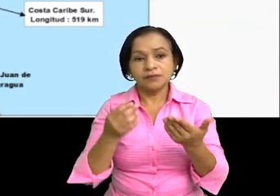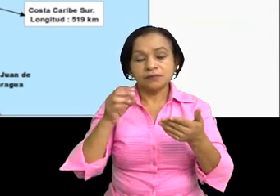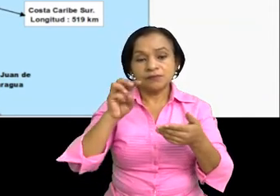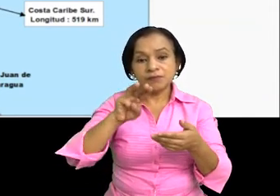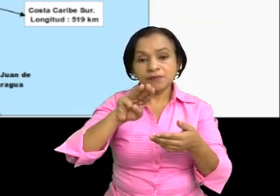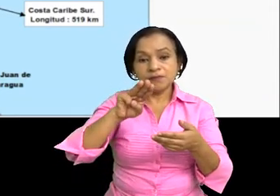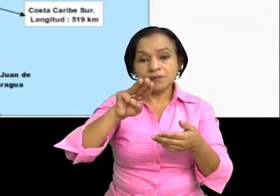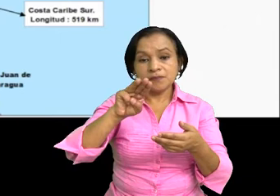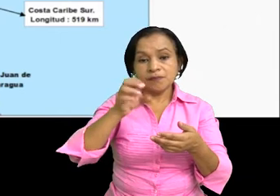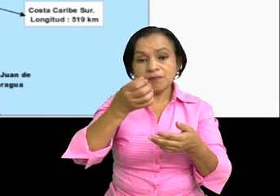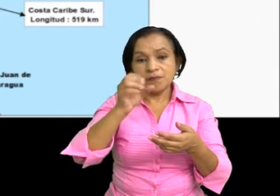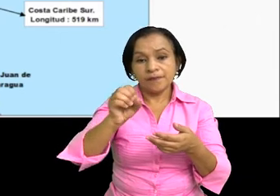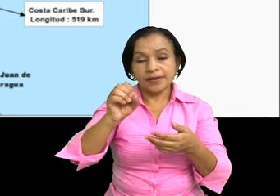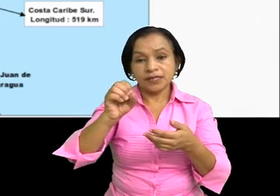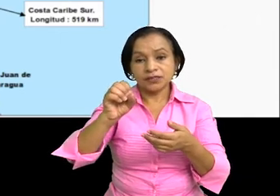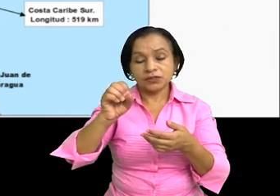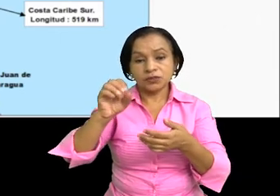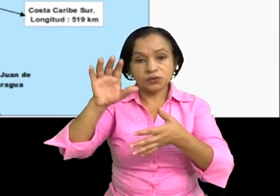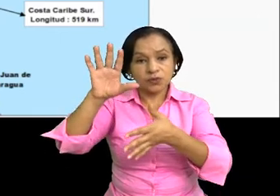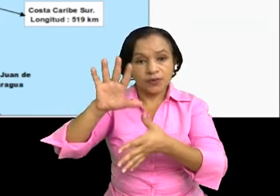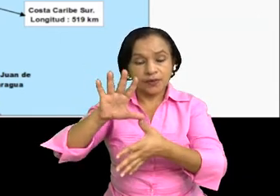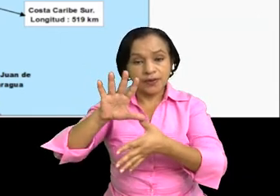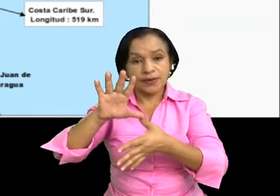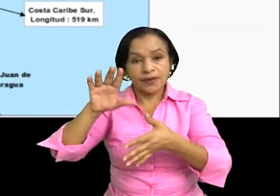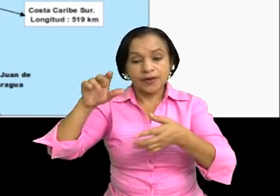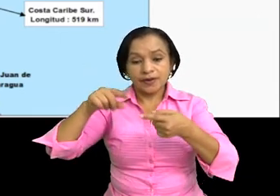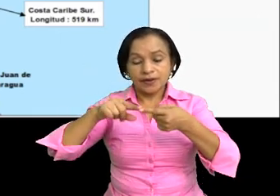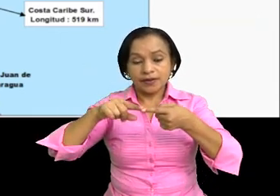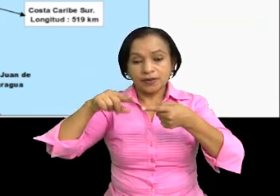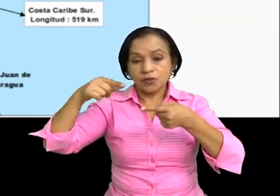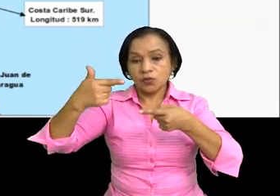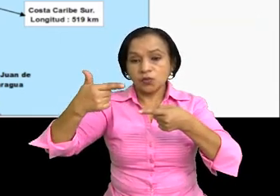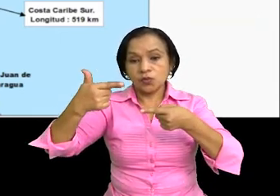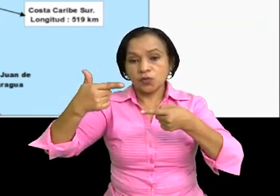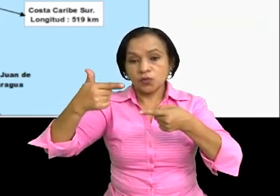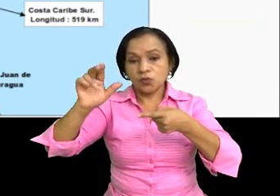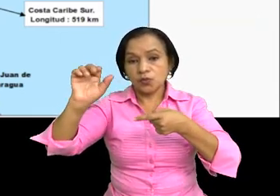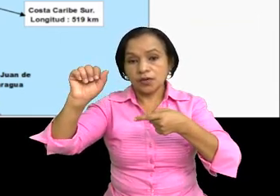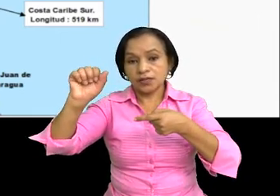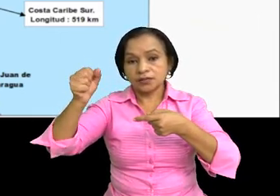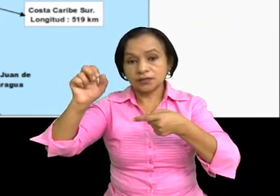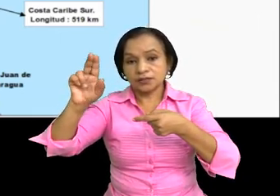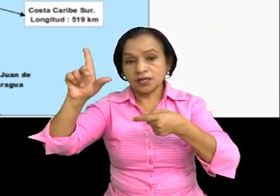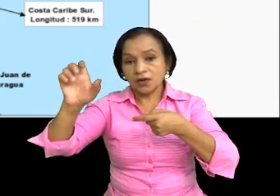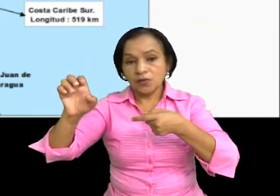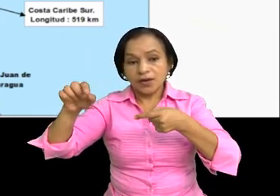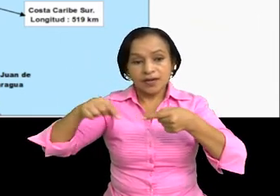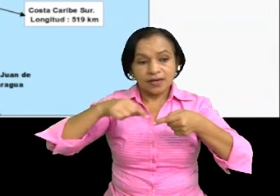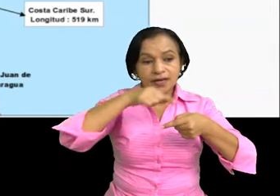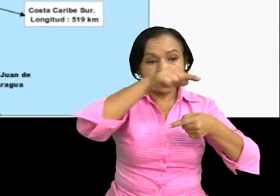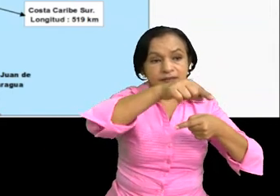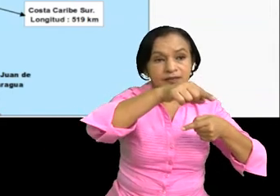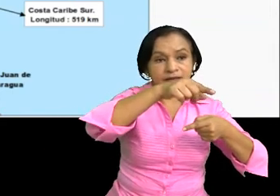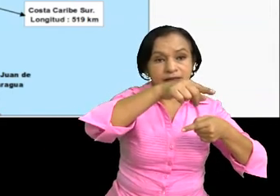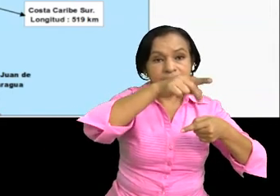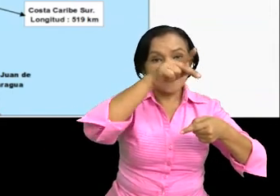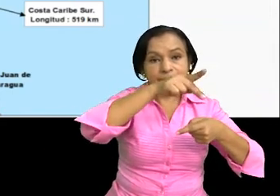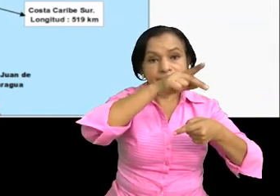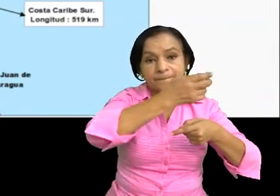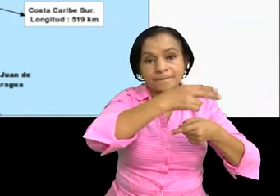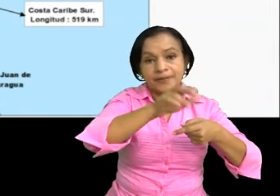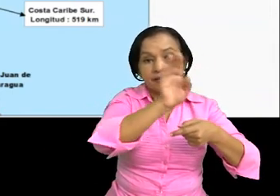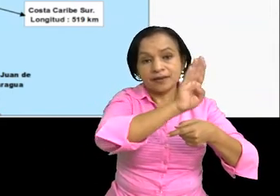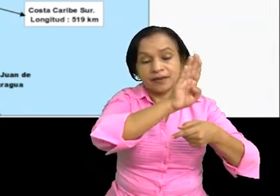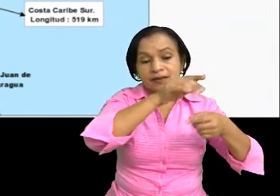mesoamericano, que va desde el Guasaule hasta Peñas Blancas, de 337 kilómetros, y